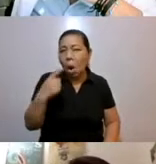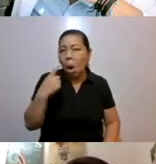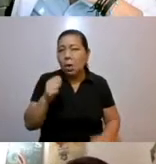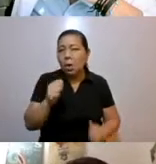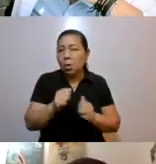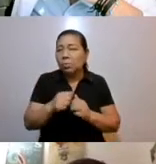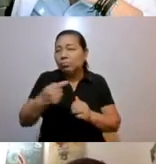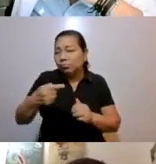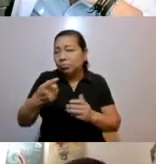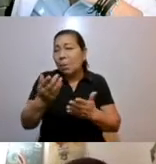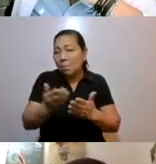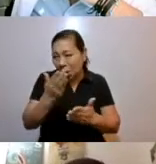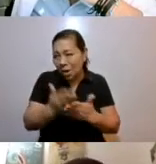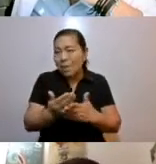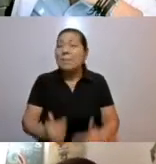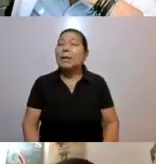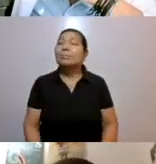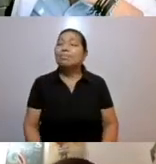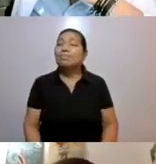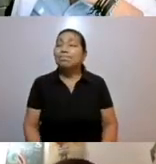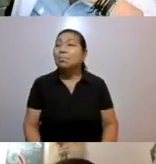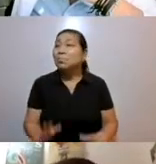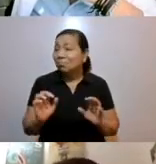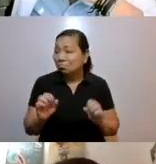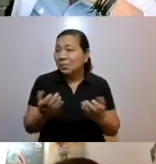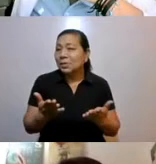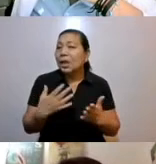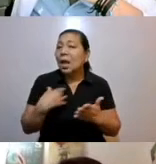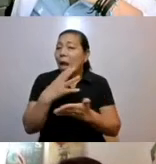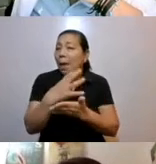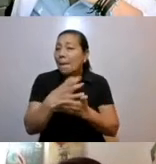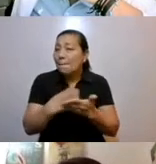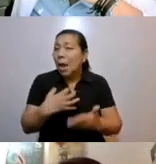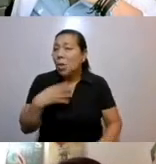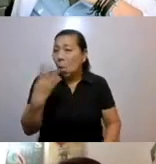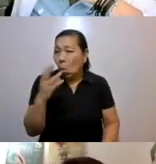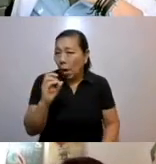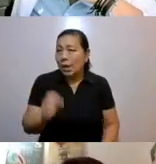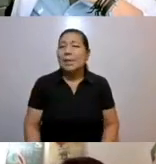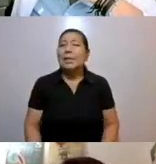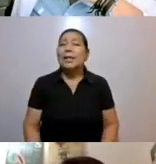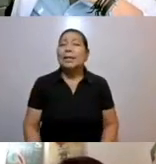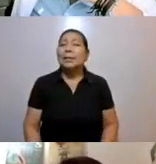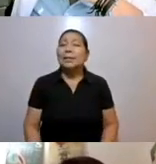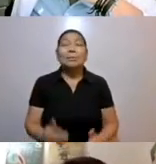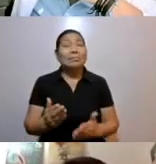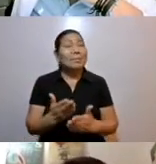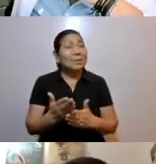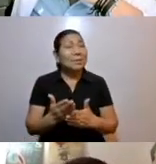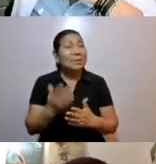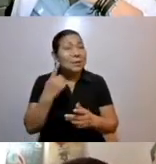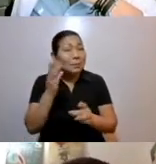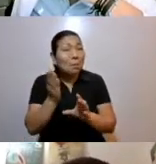disfunción eréctil. Ahora, por supuesto, los menores de 40 años tienen causas